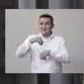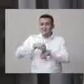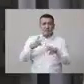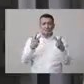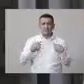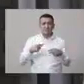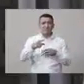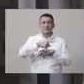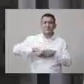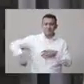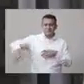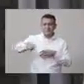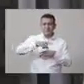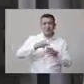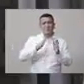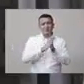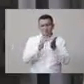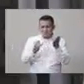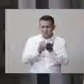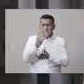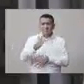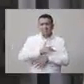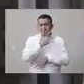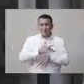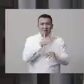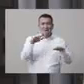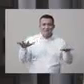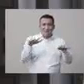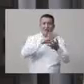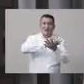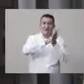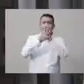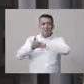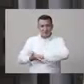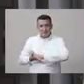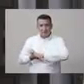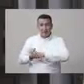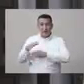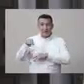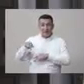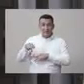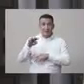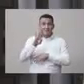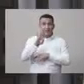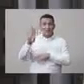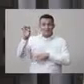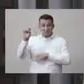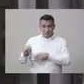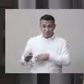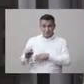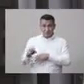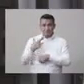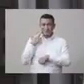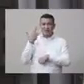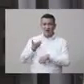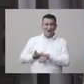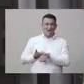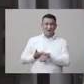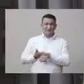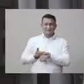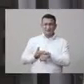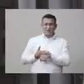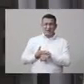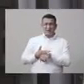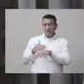por irresponsabilidad, por falta de solidaridad, escribir una historia de terror, de